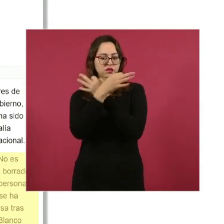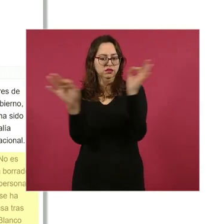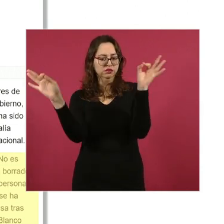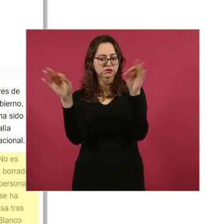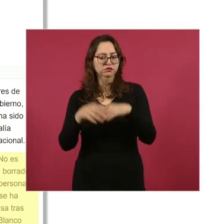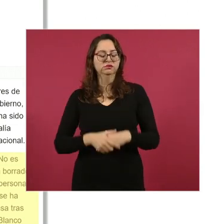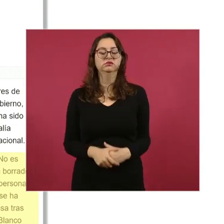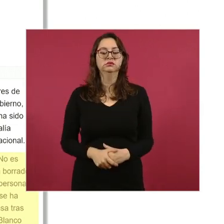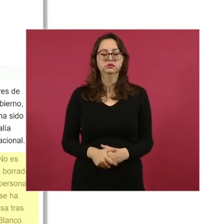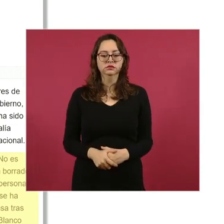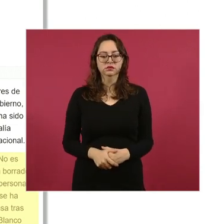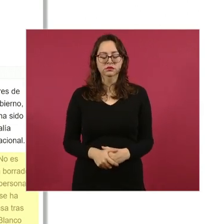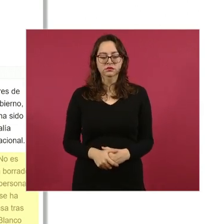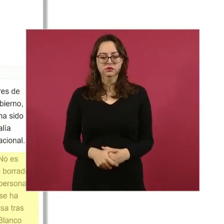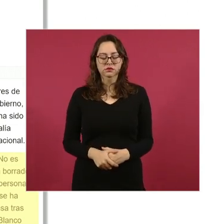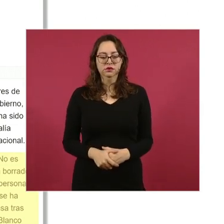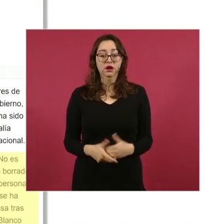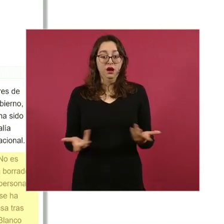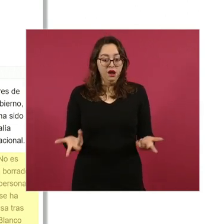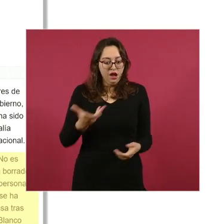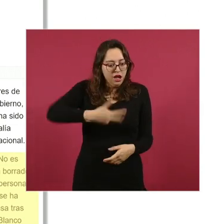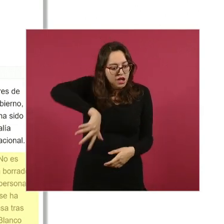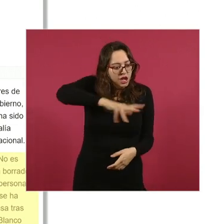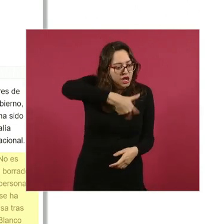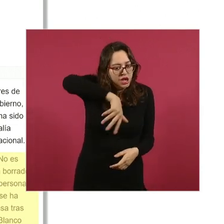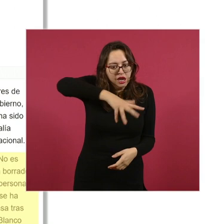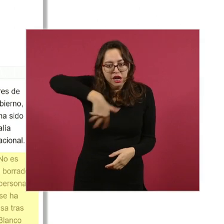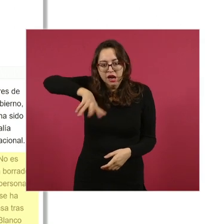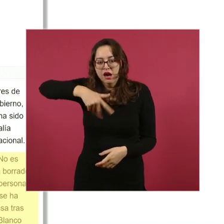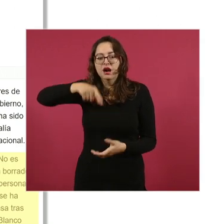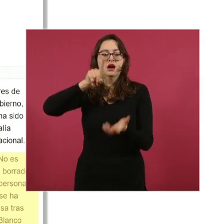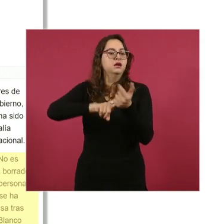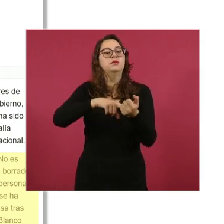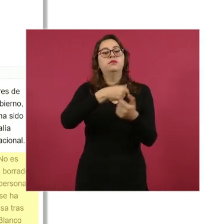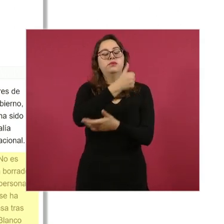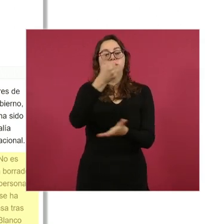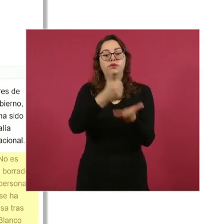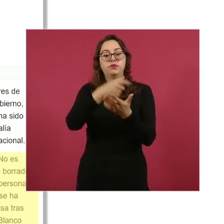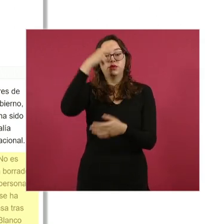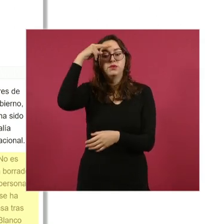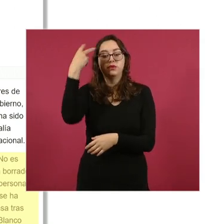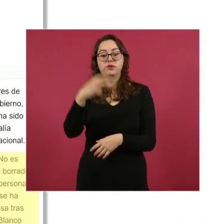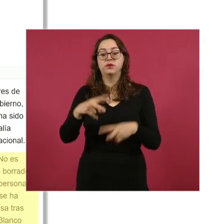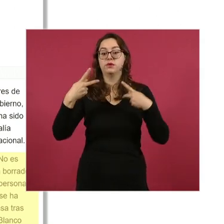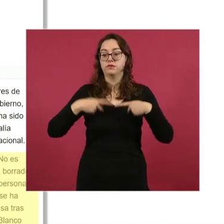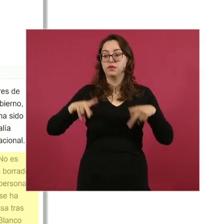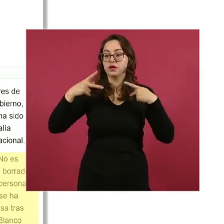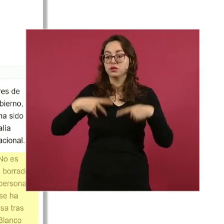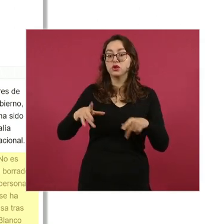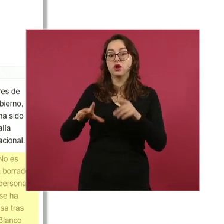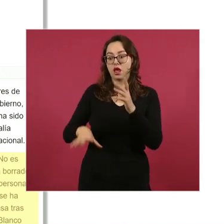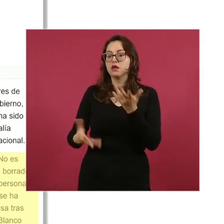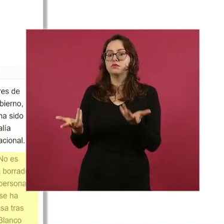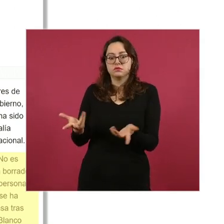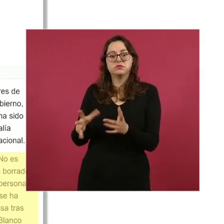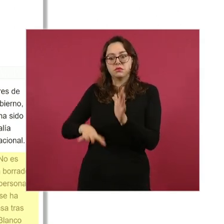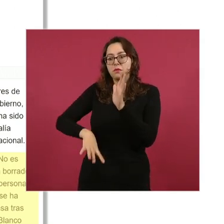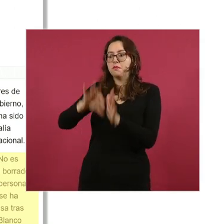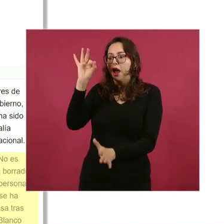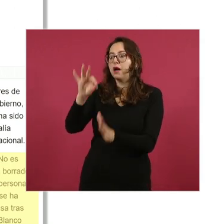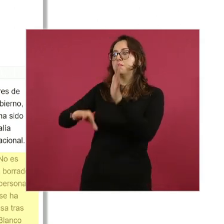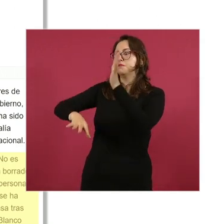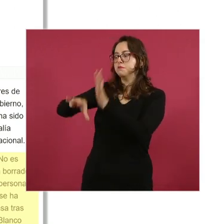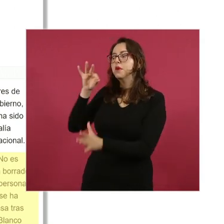interinstitucionales. El trabajo de búsqueda intensiva en la capital del país ha permitido que muchas personas que aparecen en las listas, y esto es